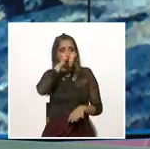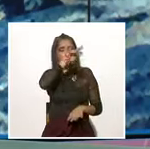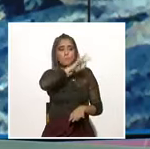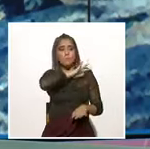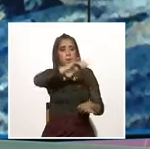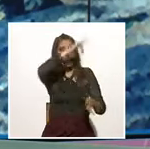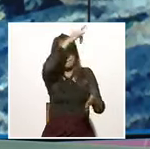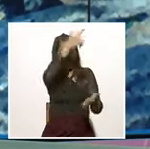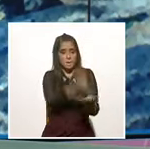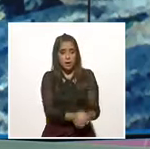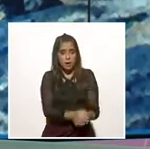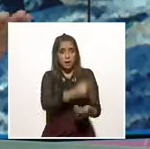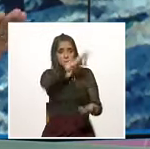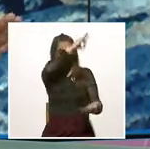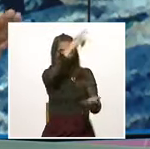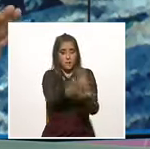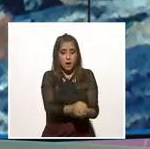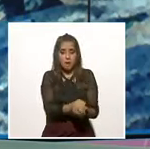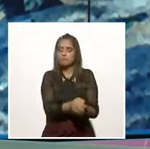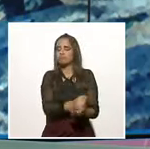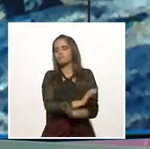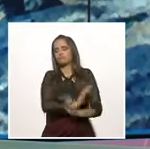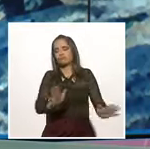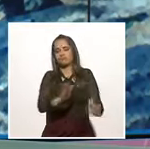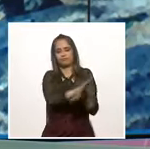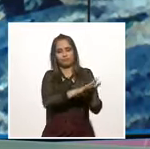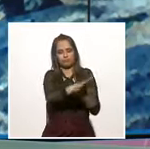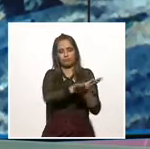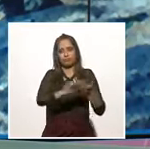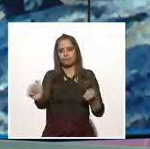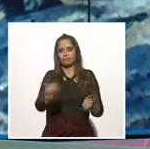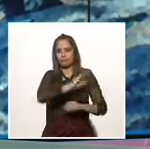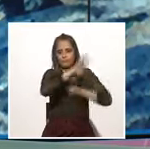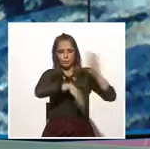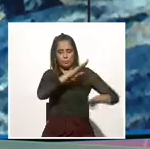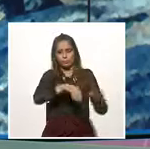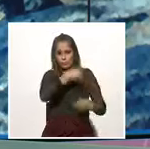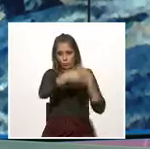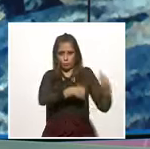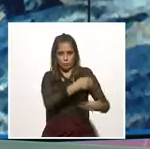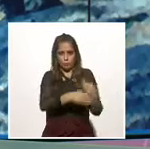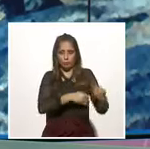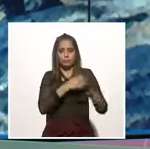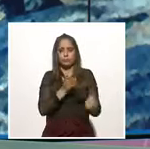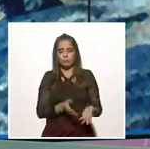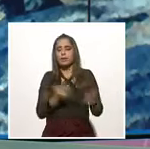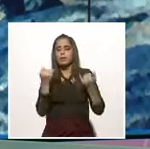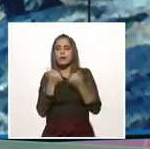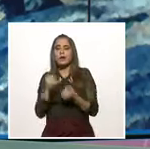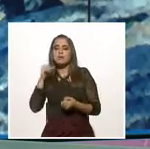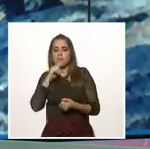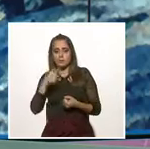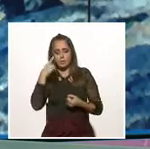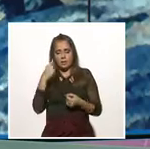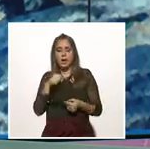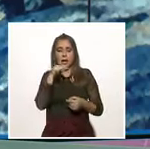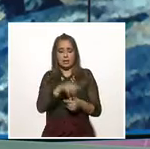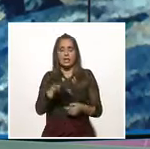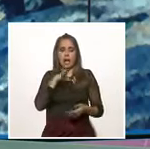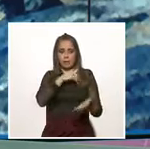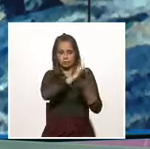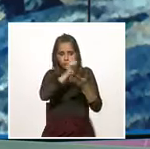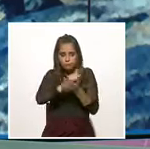si cae, las posibilidades de sobrevivir son nulas, ¿de acuerdo? Pero ¿qué es lo que hace que el volar se convierta en el transporte más seguro? Hay mantenimiento,